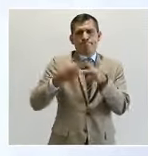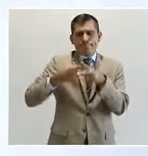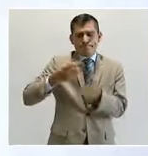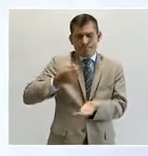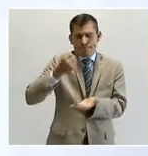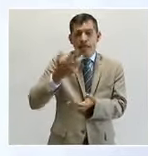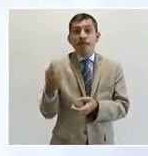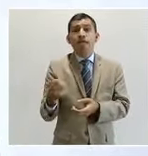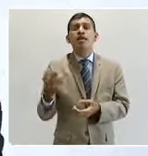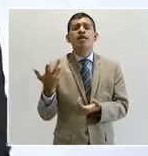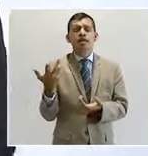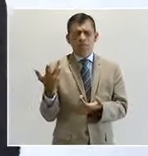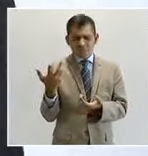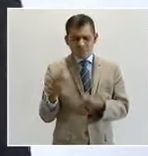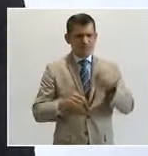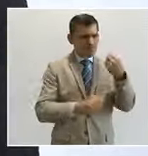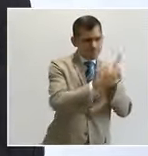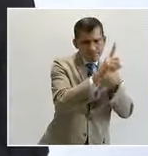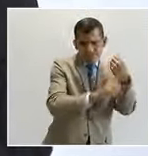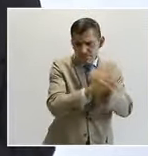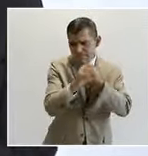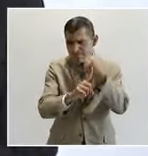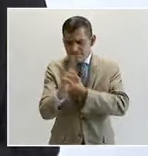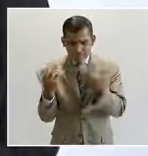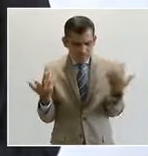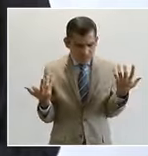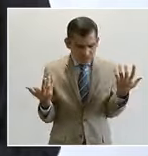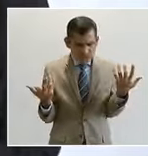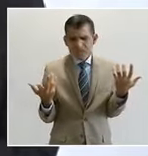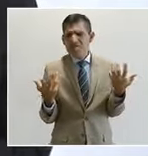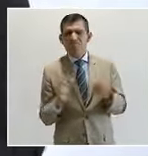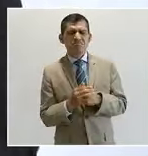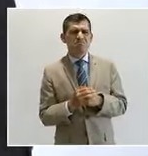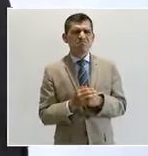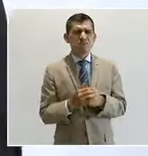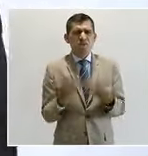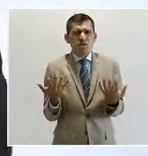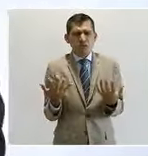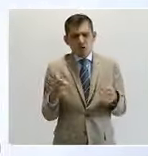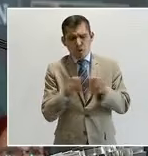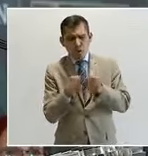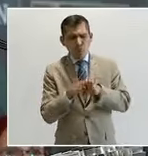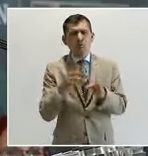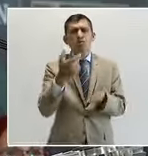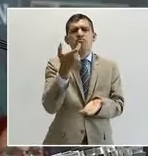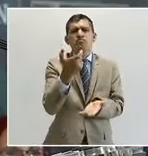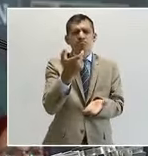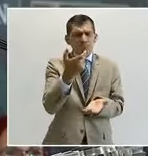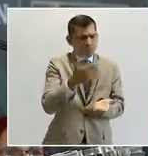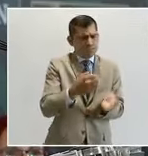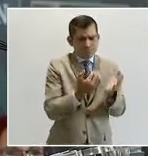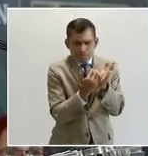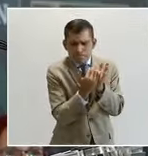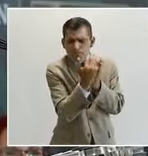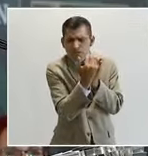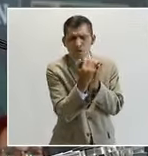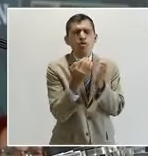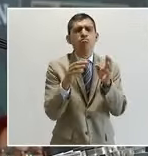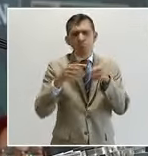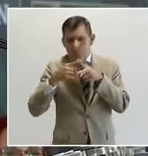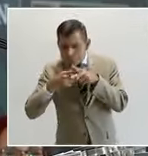resuelva como de explicar o plantear lo el aumento del salario se llevaría